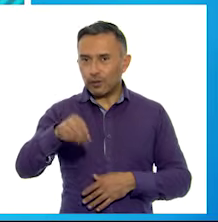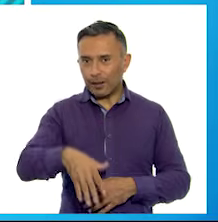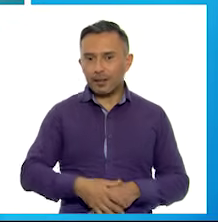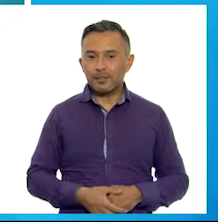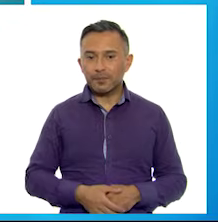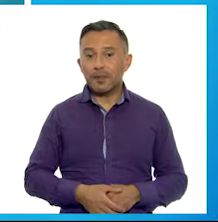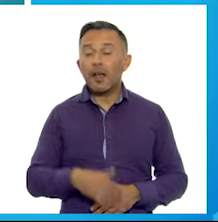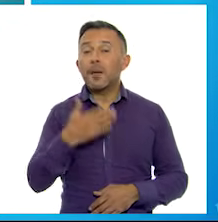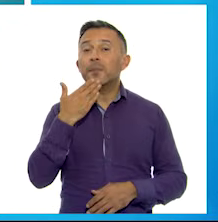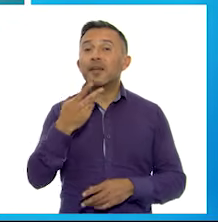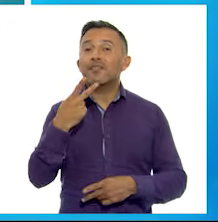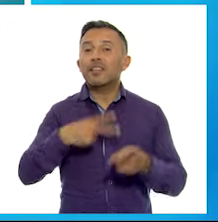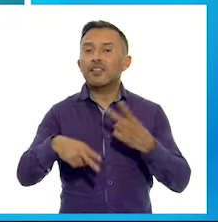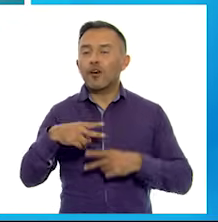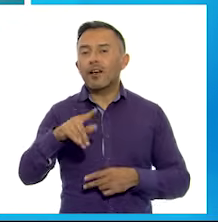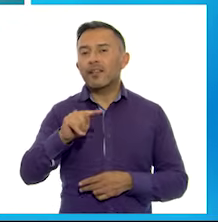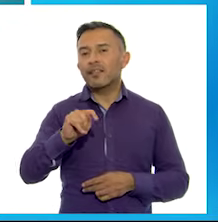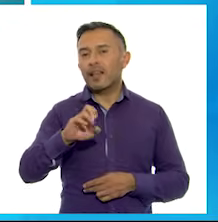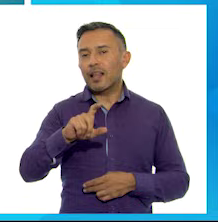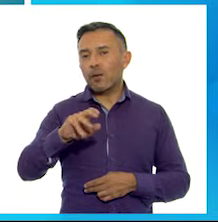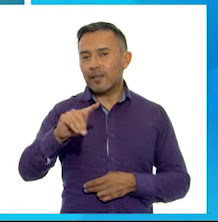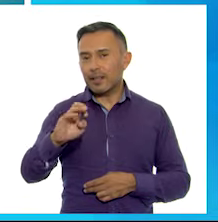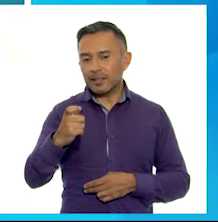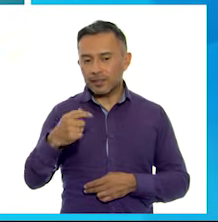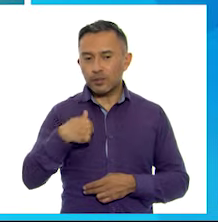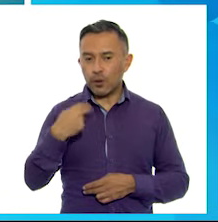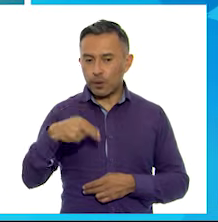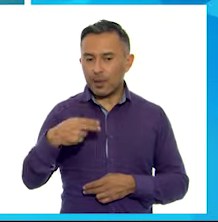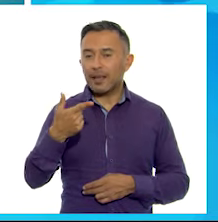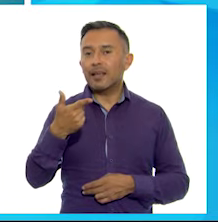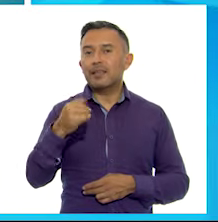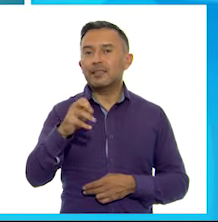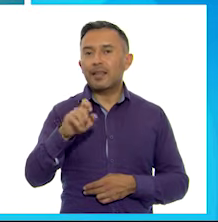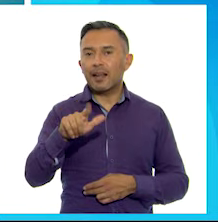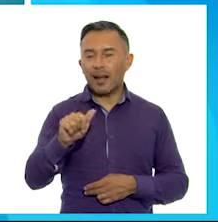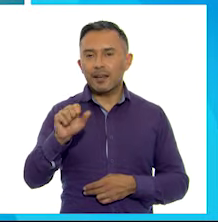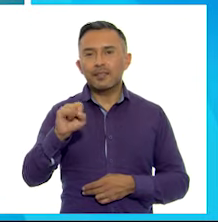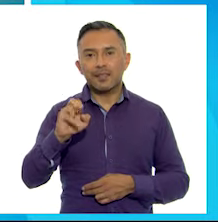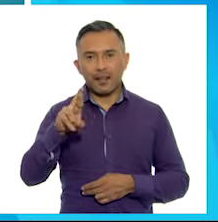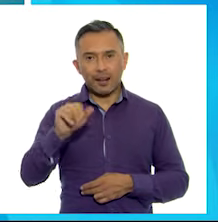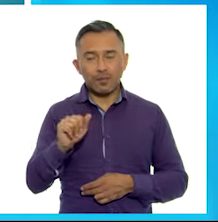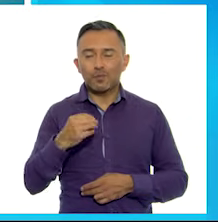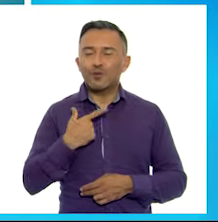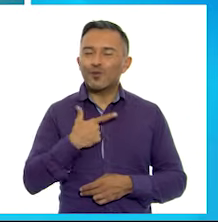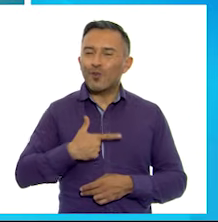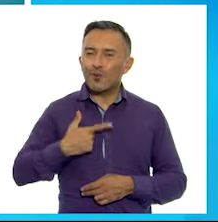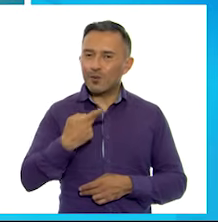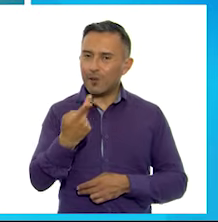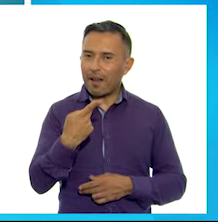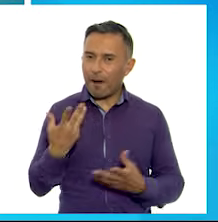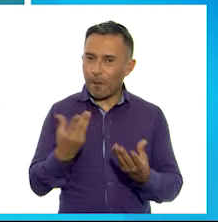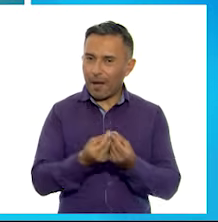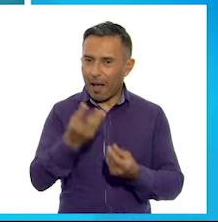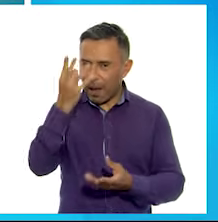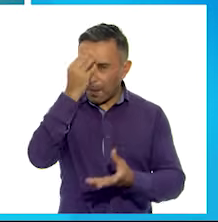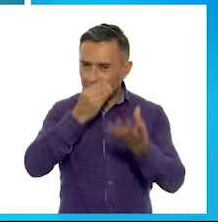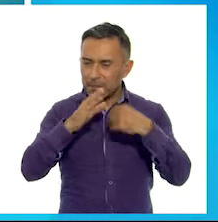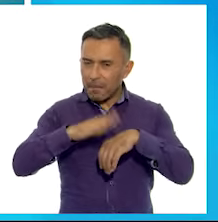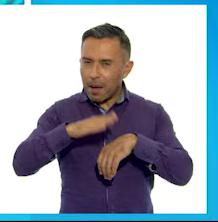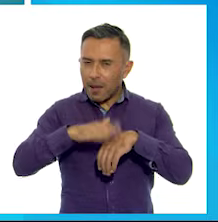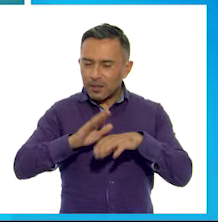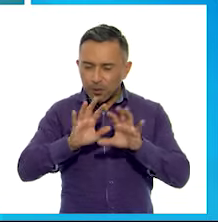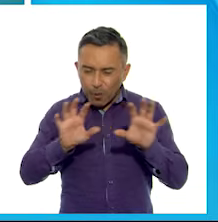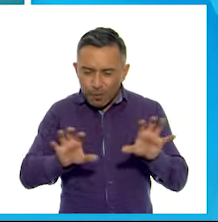Bienvenidos de nuevo a Telequantrix. Yo soy Gisela Sierra y me alegra que juntos aprendamos más sobre ciencias de la